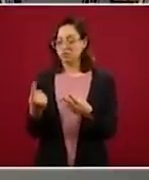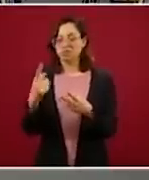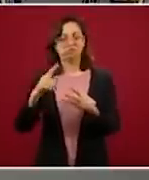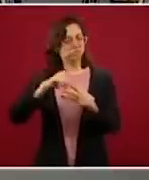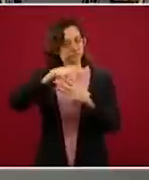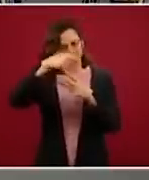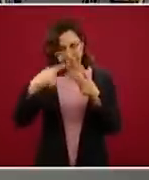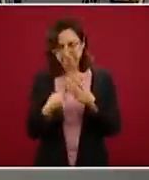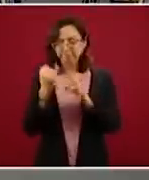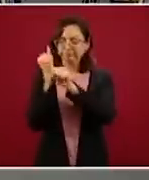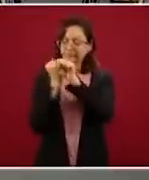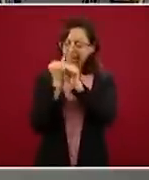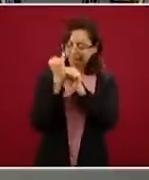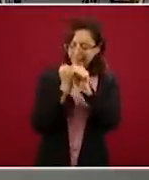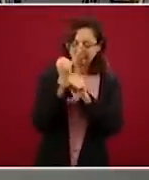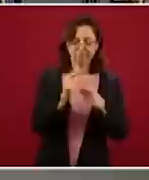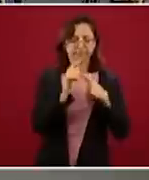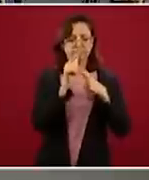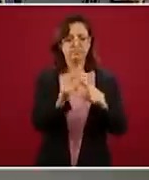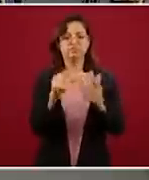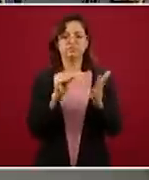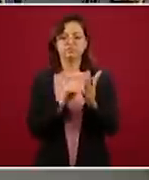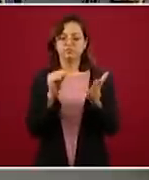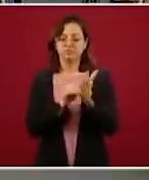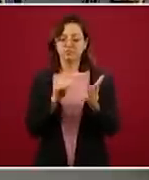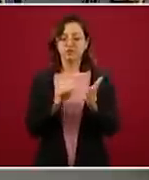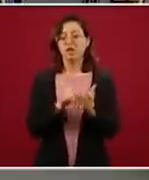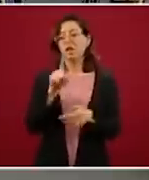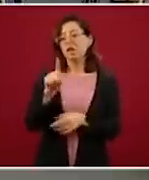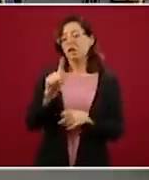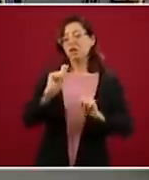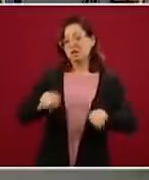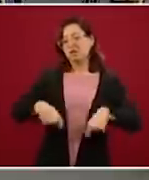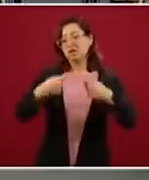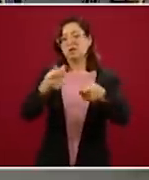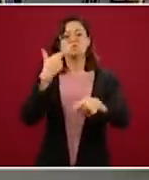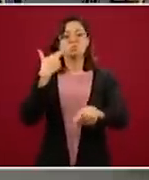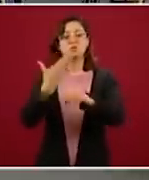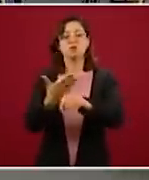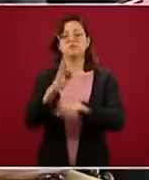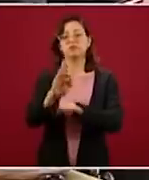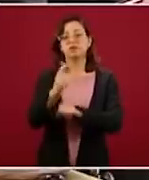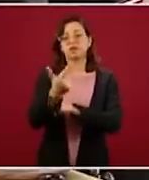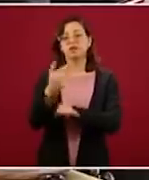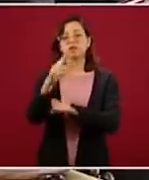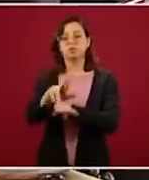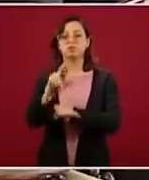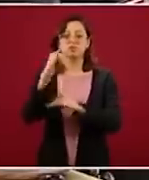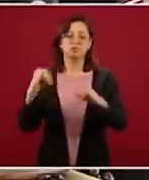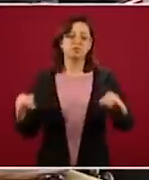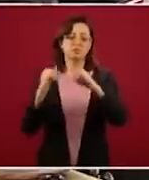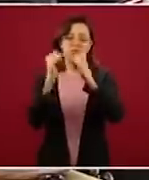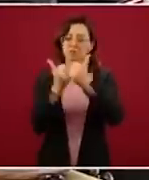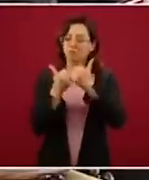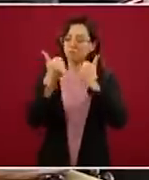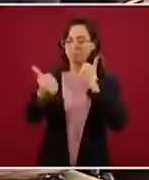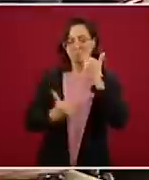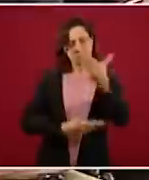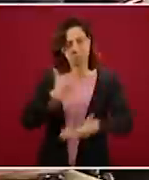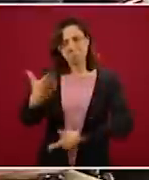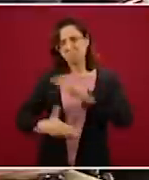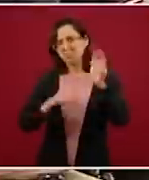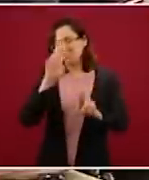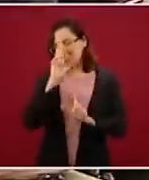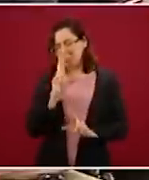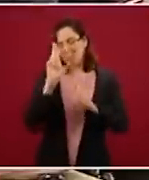integración. Respecto a la carpeta de investigación, está en el ámbito de la Fiscalía General de la República, que es un órgano autónomo. Yo siempre planteo mi respeto por la Fiscalía y